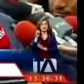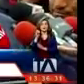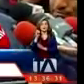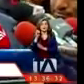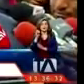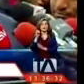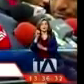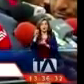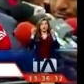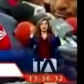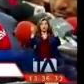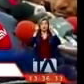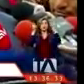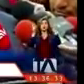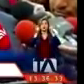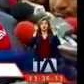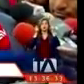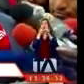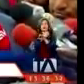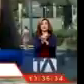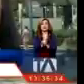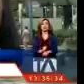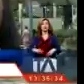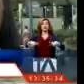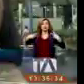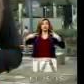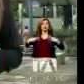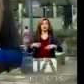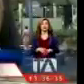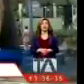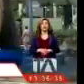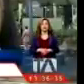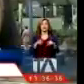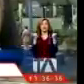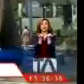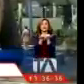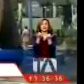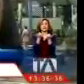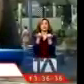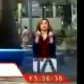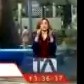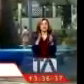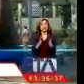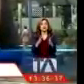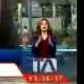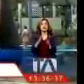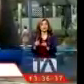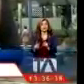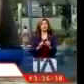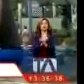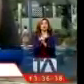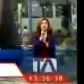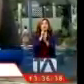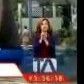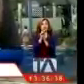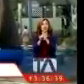la Fundación Salva Tu Vida. El asambleísta alterno y abogado Luigi García presentará